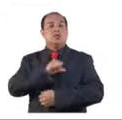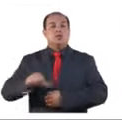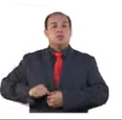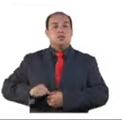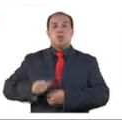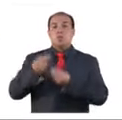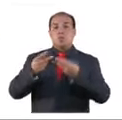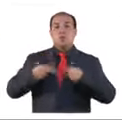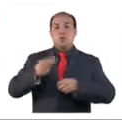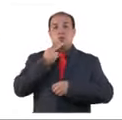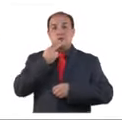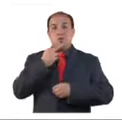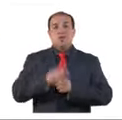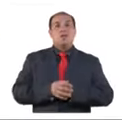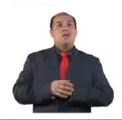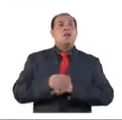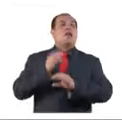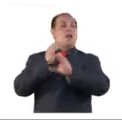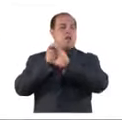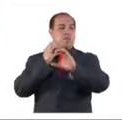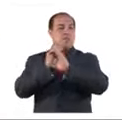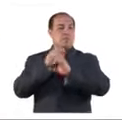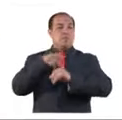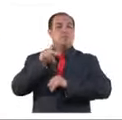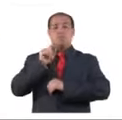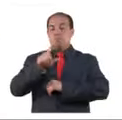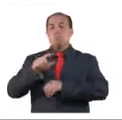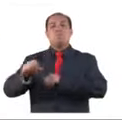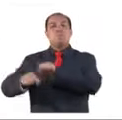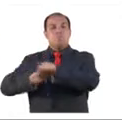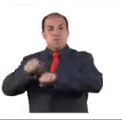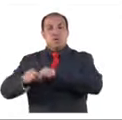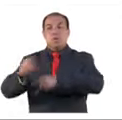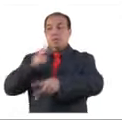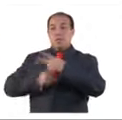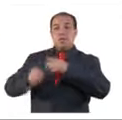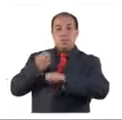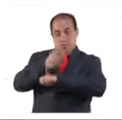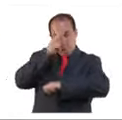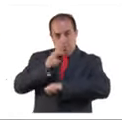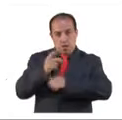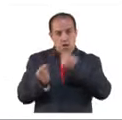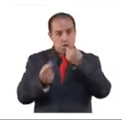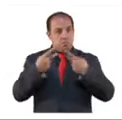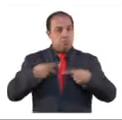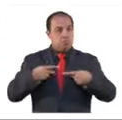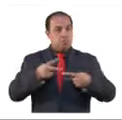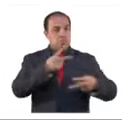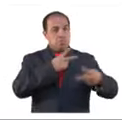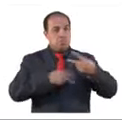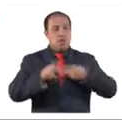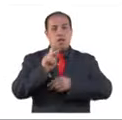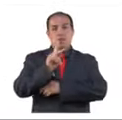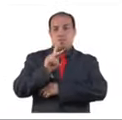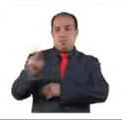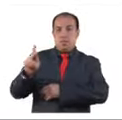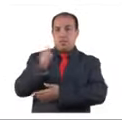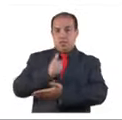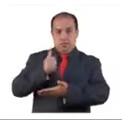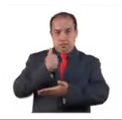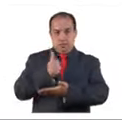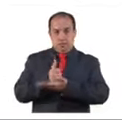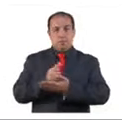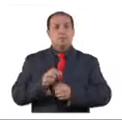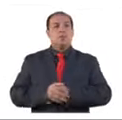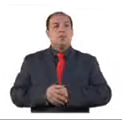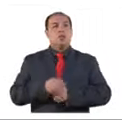transporte público, pero también de bicicleta, que vienen del Estado de México y en particular en el caso de ciclistas sabemos que vienen del poniente